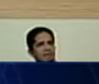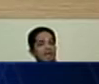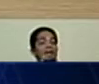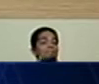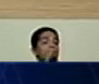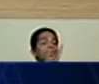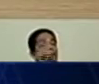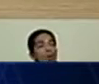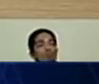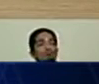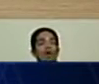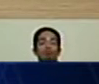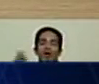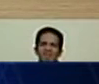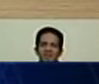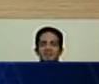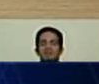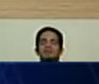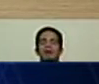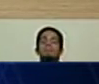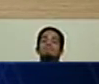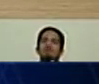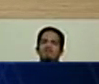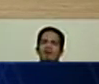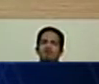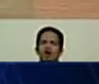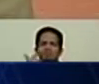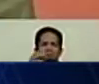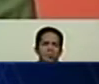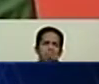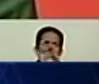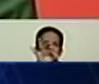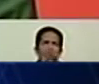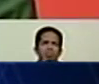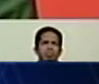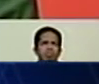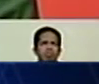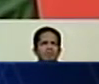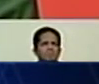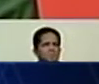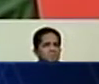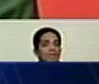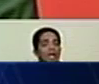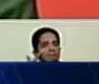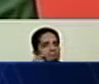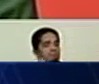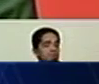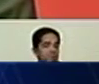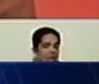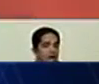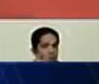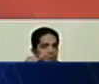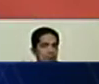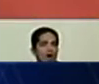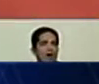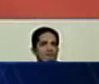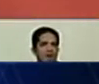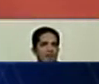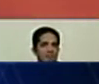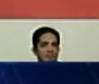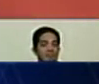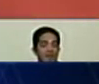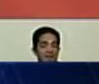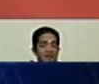pregunta. ¿Cuáles? Deme sus coordenadas, latitud, longitud, porque allí queda muy claro, es la evidencia que se encontraba en